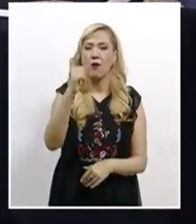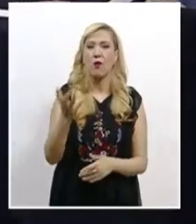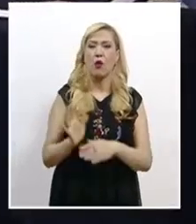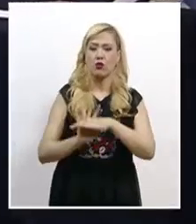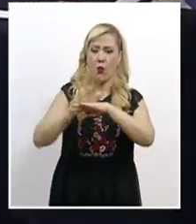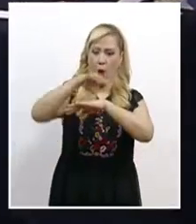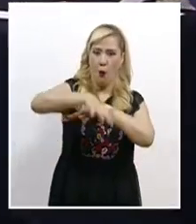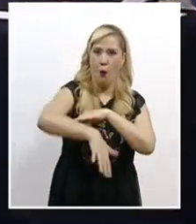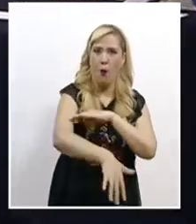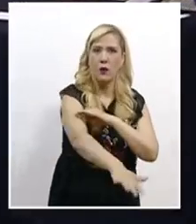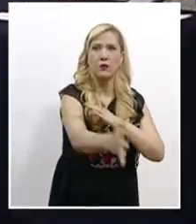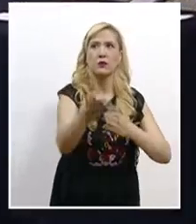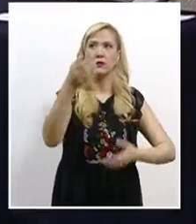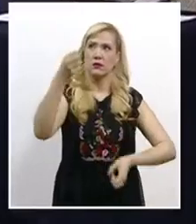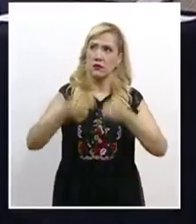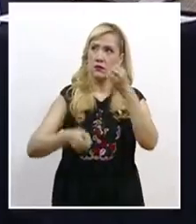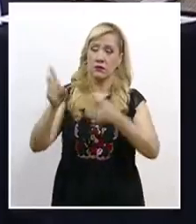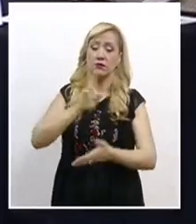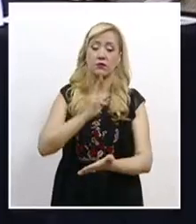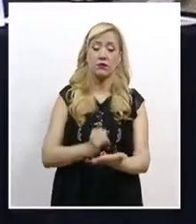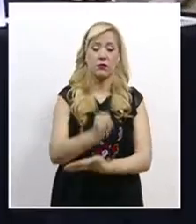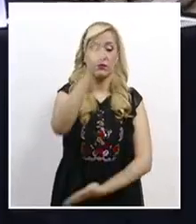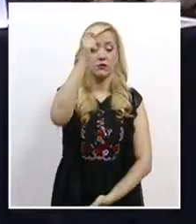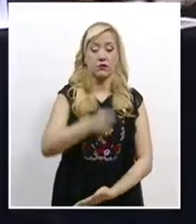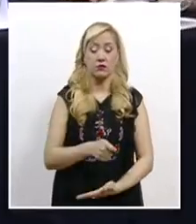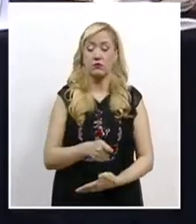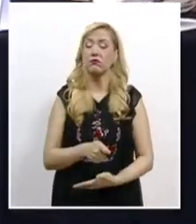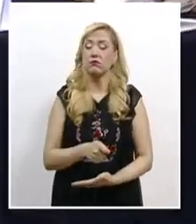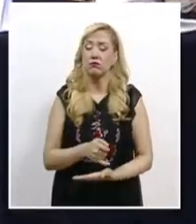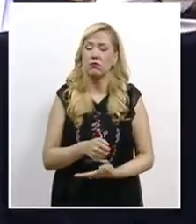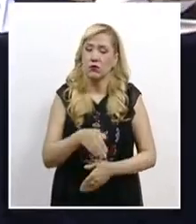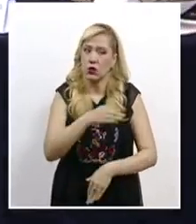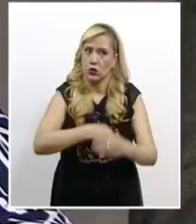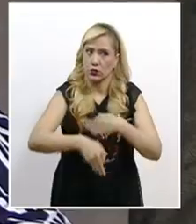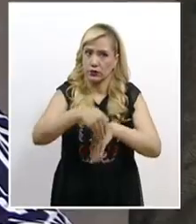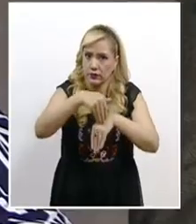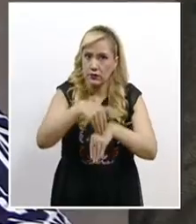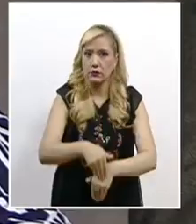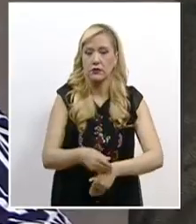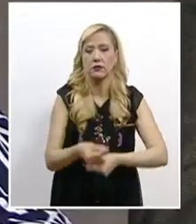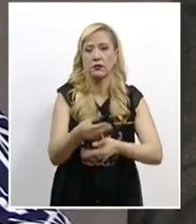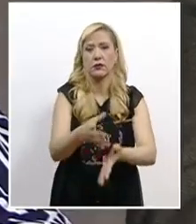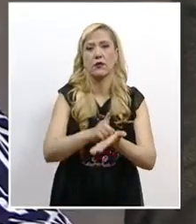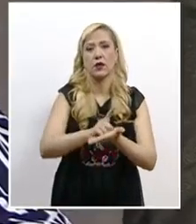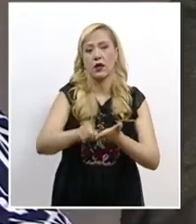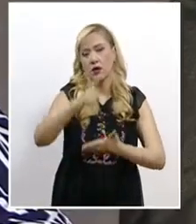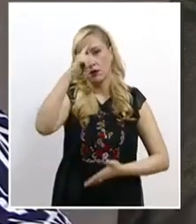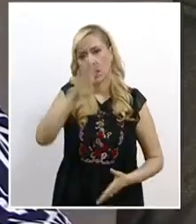la jurisprudencia de la Corte ha fortalecido su protección y defensa como una cuestión de interés colectivo.